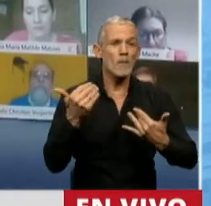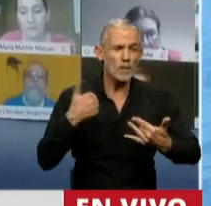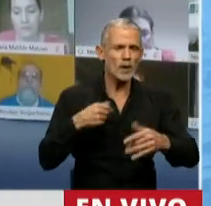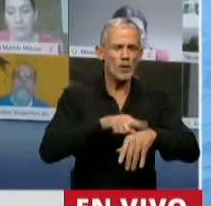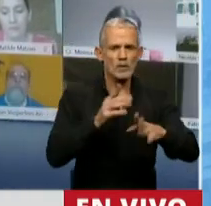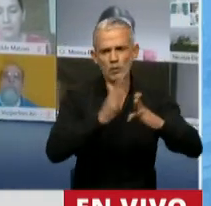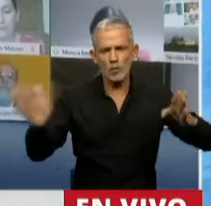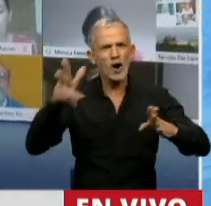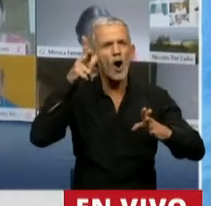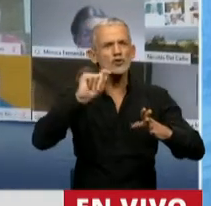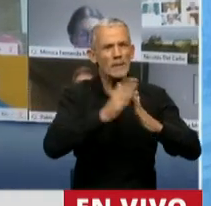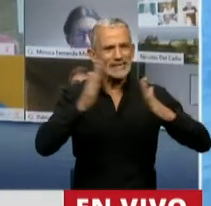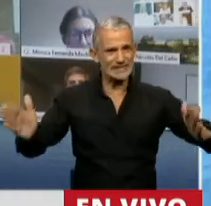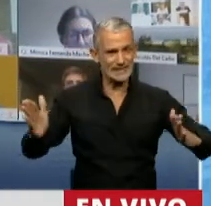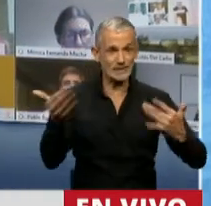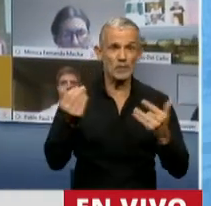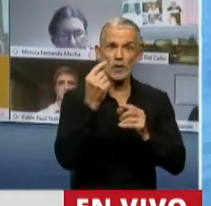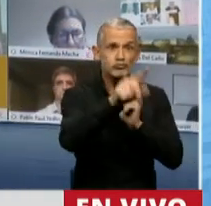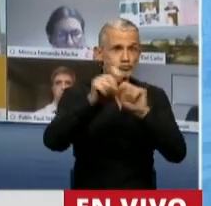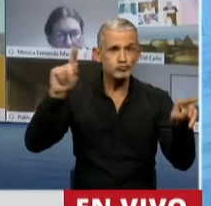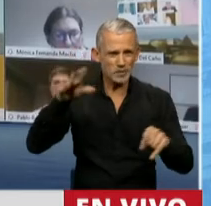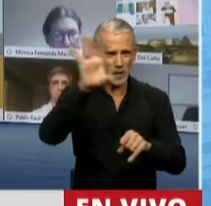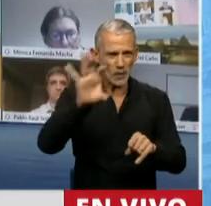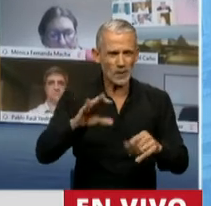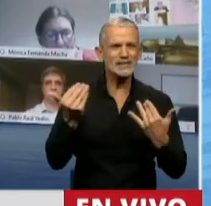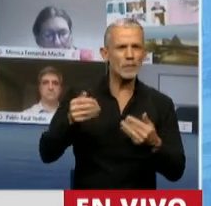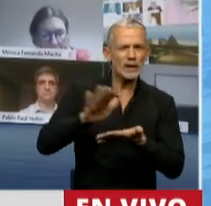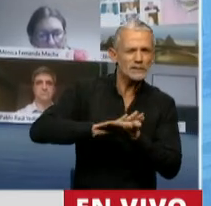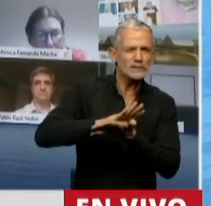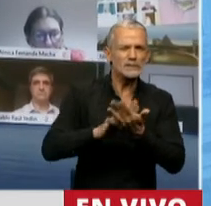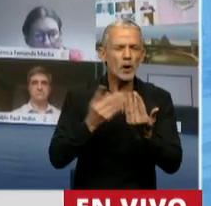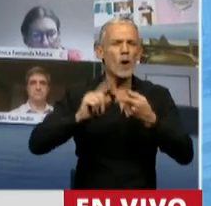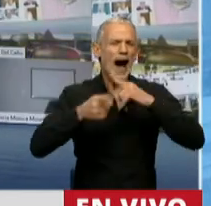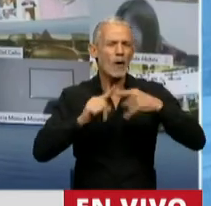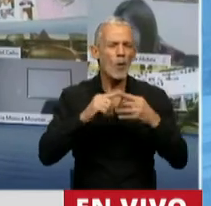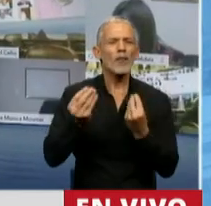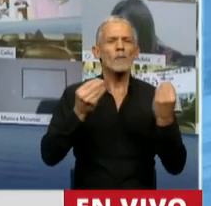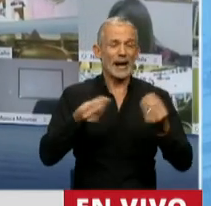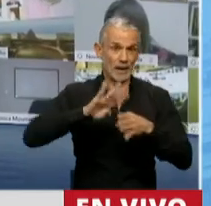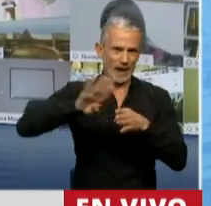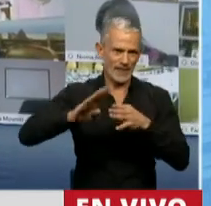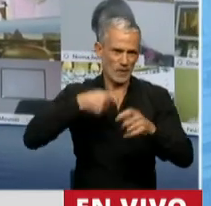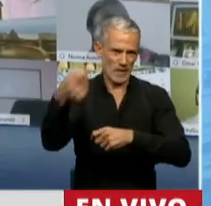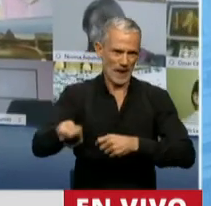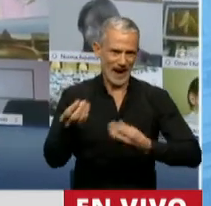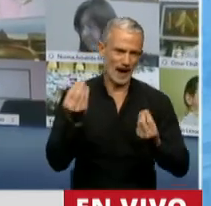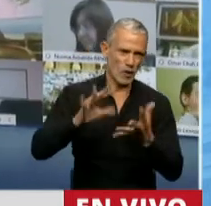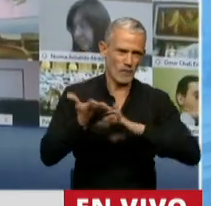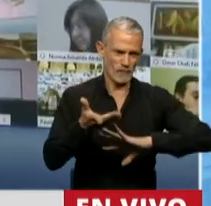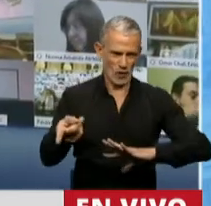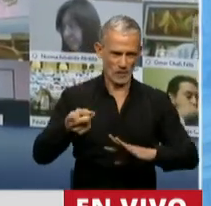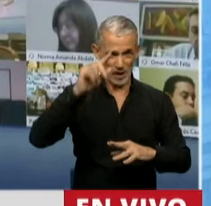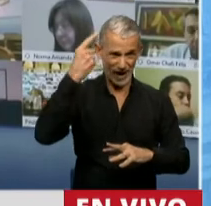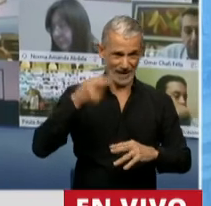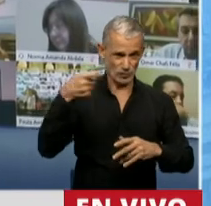plazo de 8 meses en los cuales las jurisdicciones podemos establecer, digamos, acuerdos razonables y previsibles de financiamiento con la